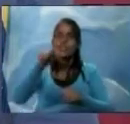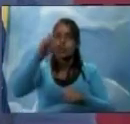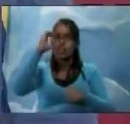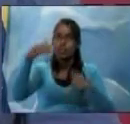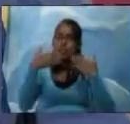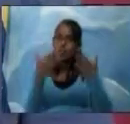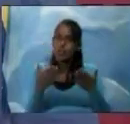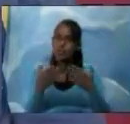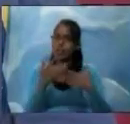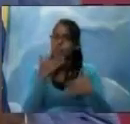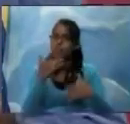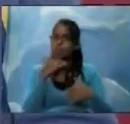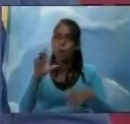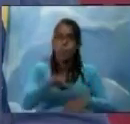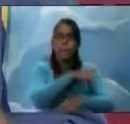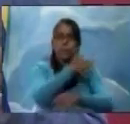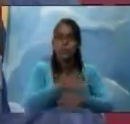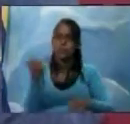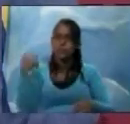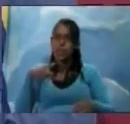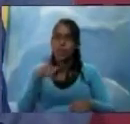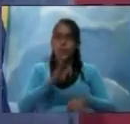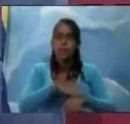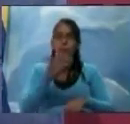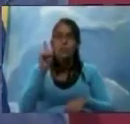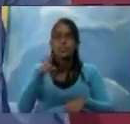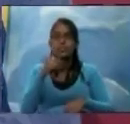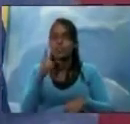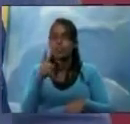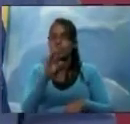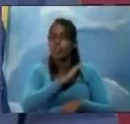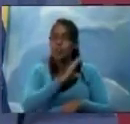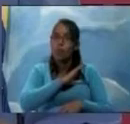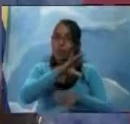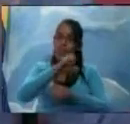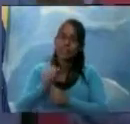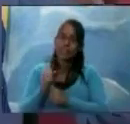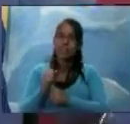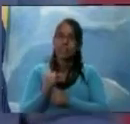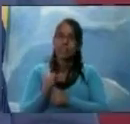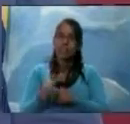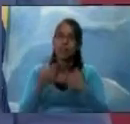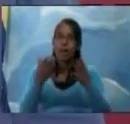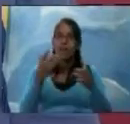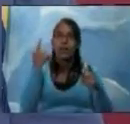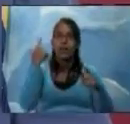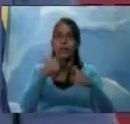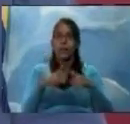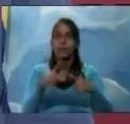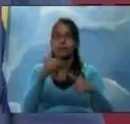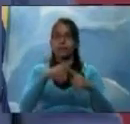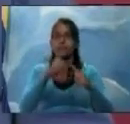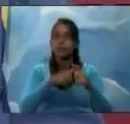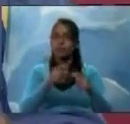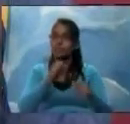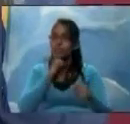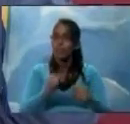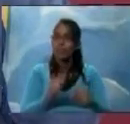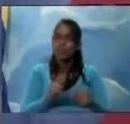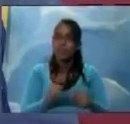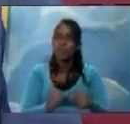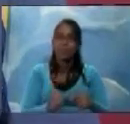un talento como músico, tenlo, porque si no, te lo va a quitar, se lo van a dar a otro. Entonces, menester